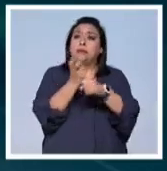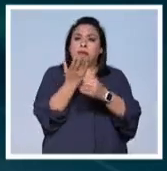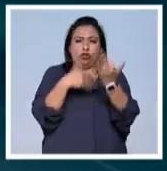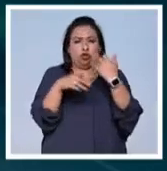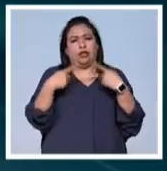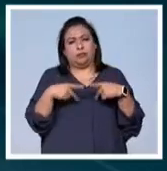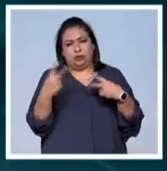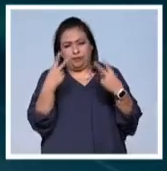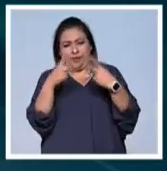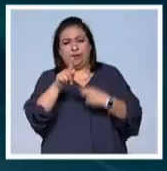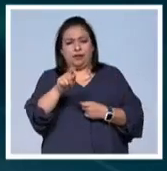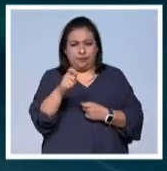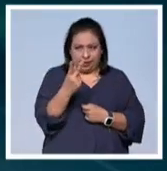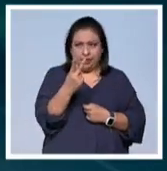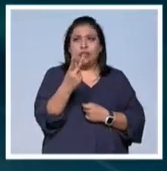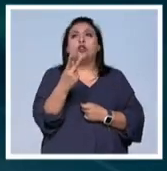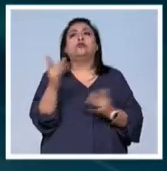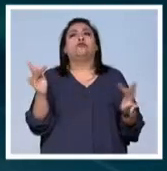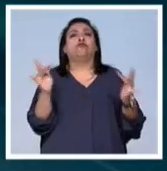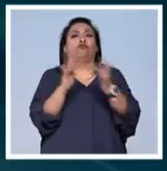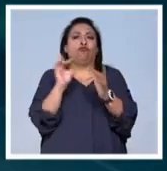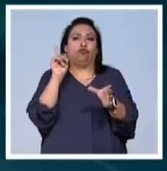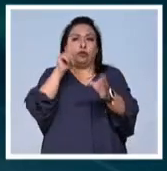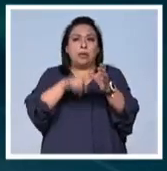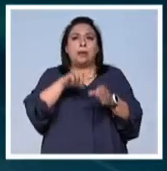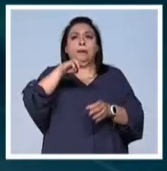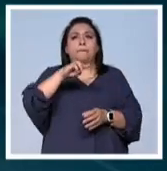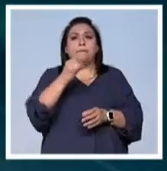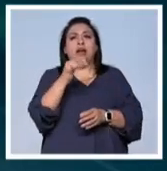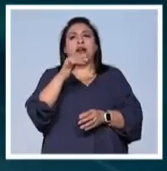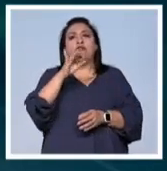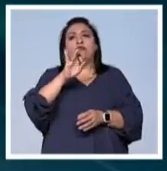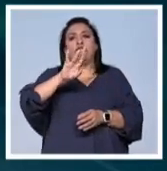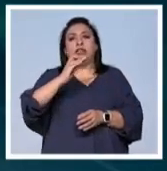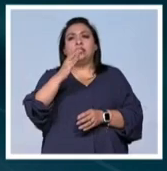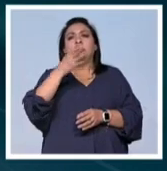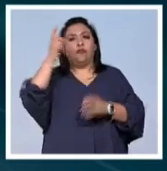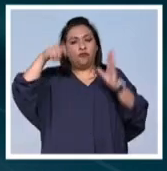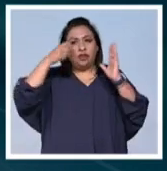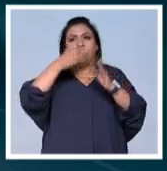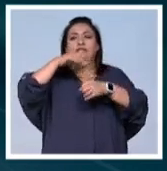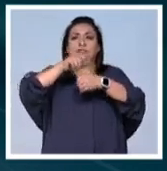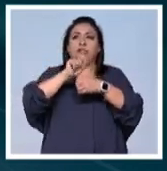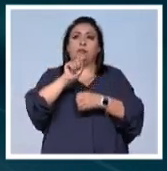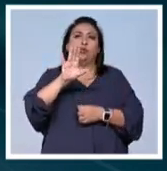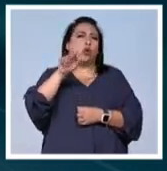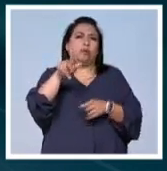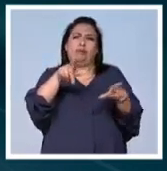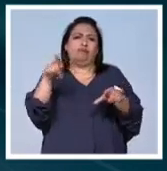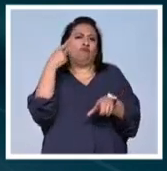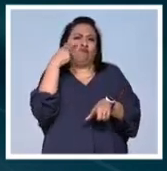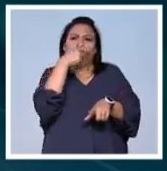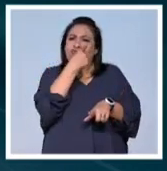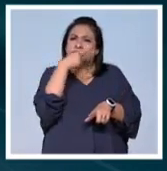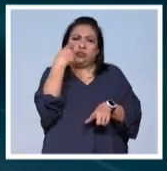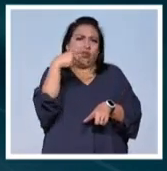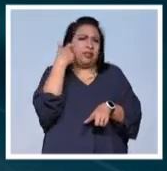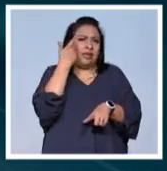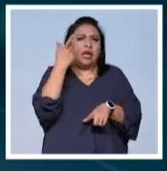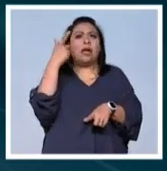todos los públicos de canal 22 a conectarse a su plataforma favorita para descubrir